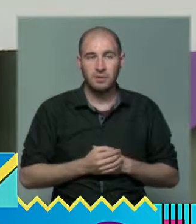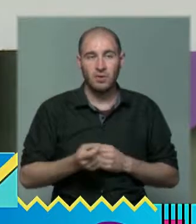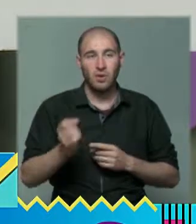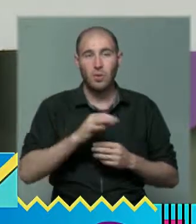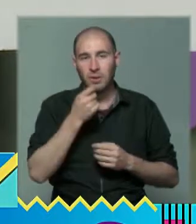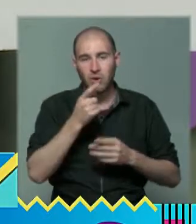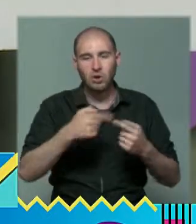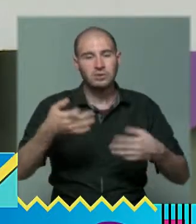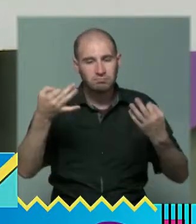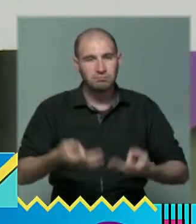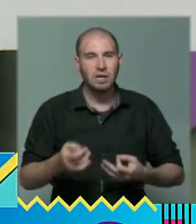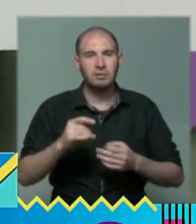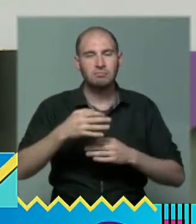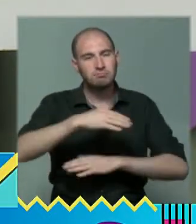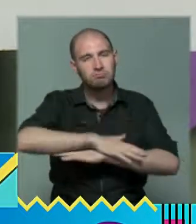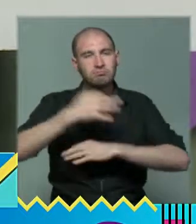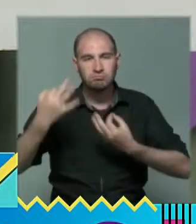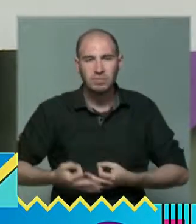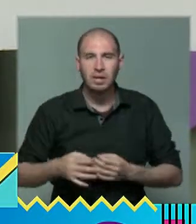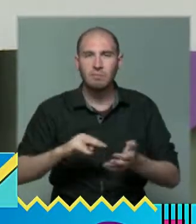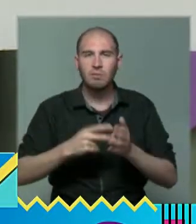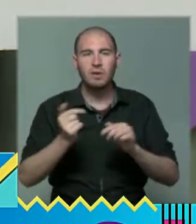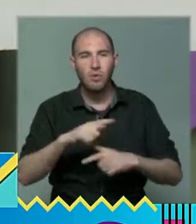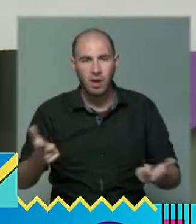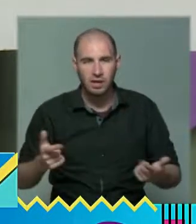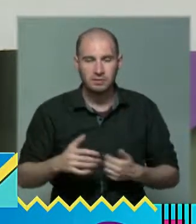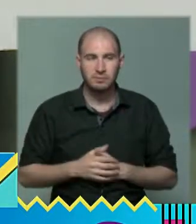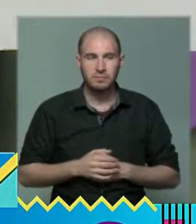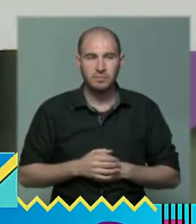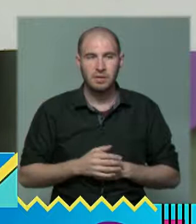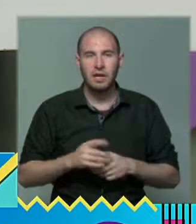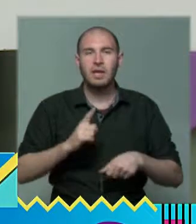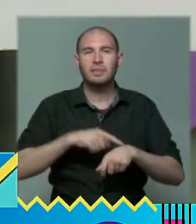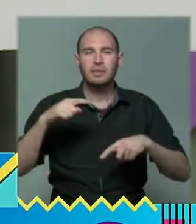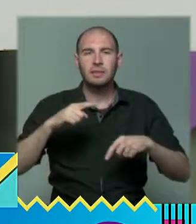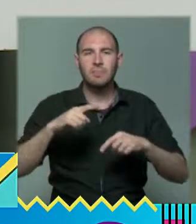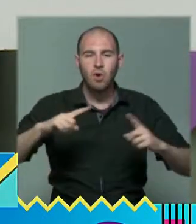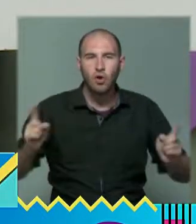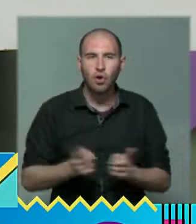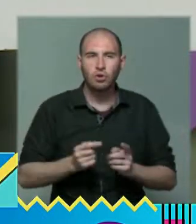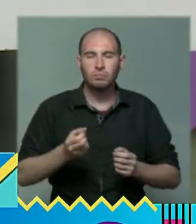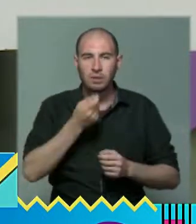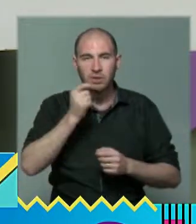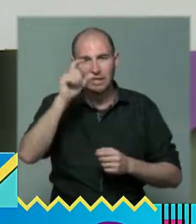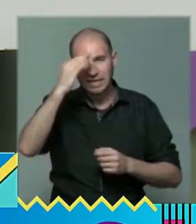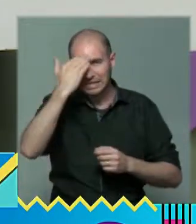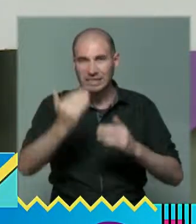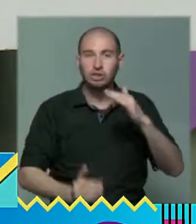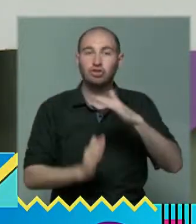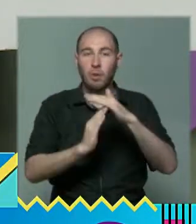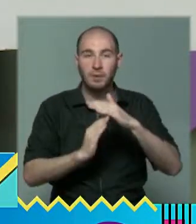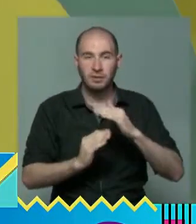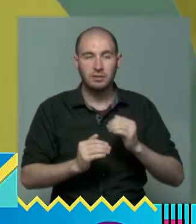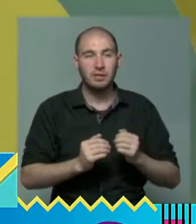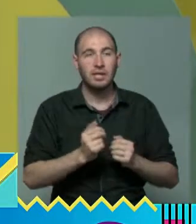cosas bien, digamos, se porta bien, no tiene ningún tipo de inconvenientes, ¿en cuánto se le reduce la pena, suponiendo que 15 es el máximo que vos has visto en tu